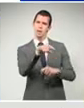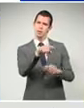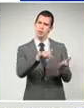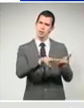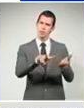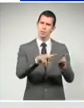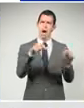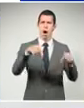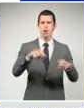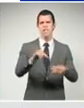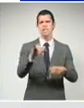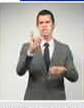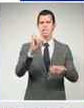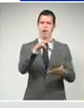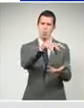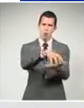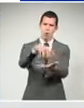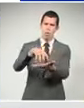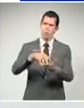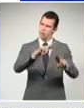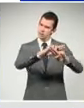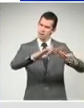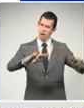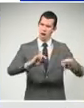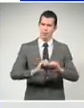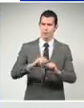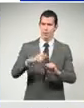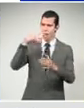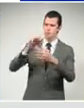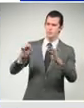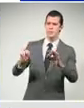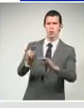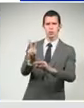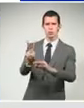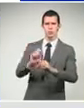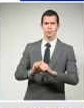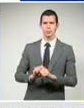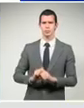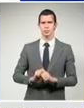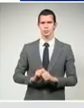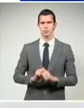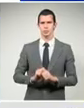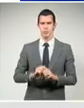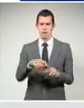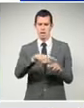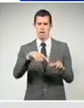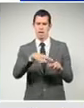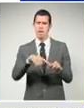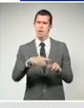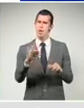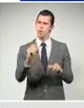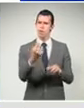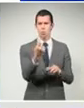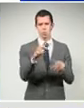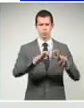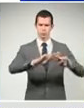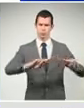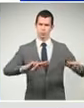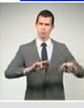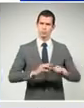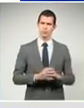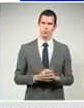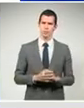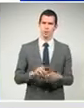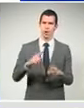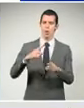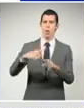estos momentos, Artemisa con 2, el municipio especial Isla de la Juventud con 1, la provincia de La